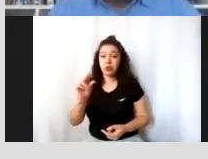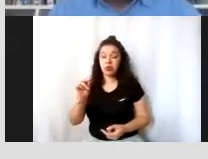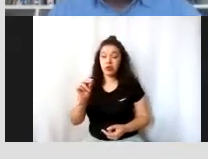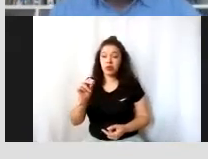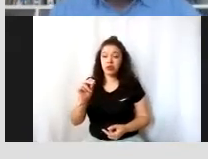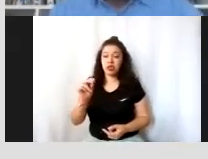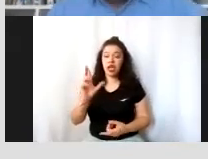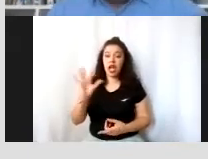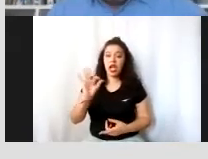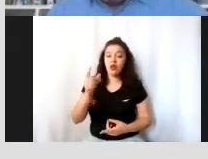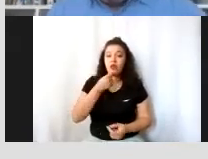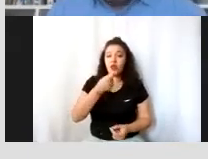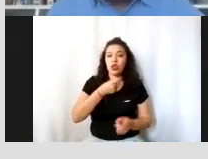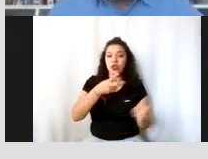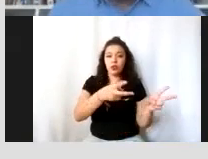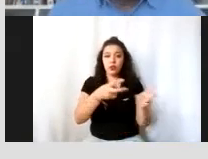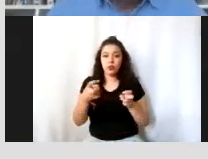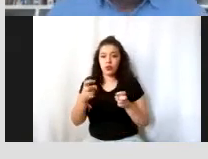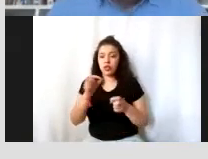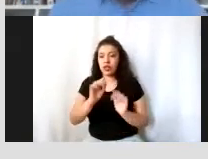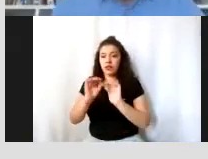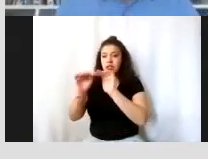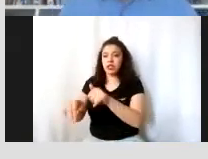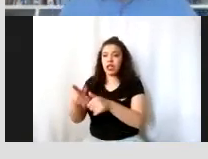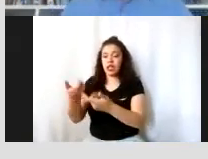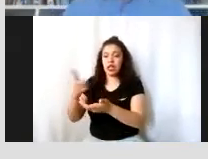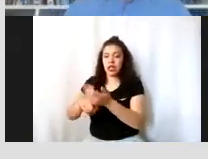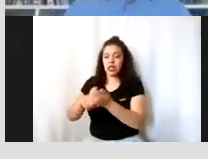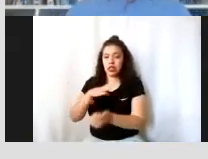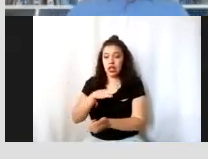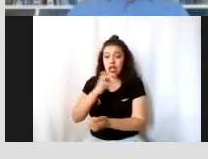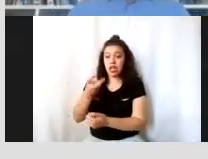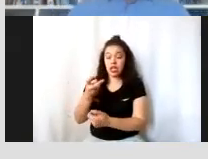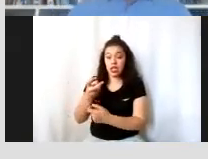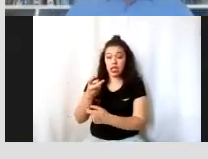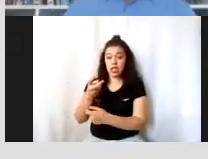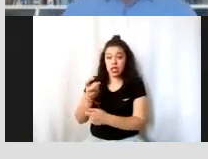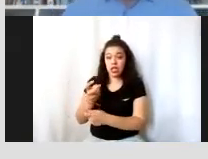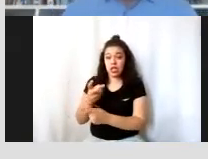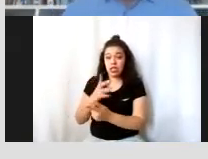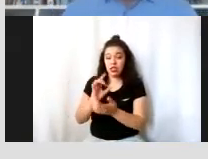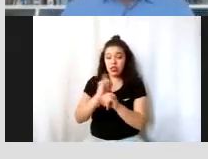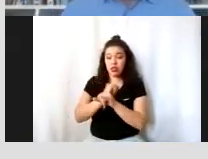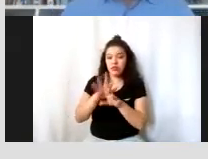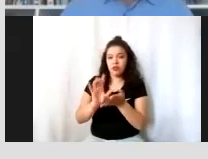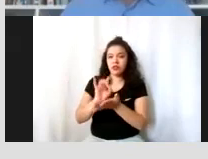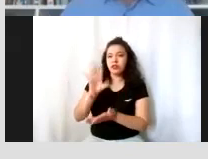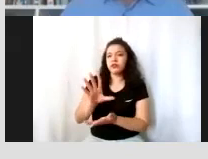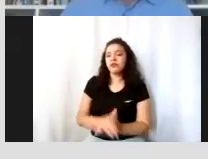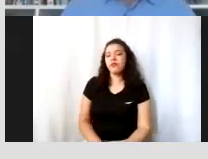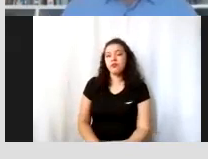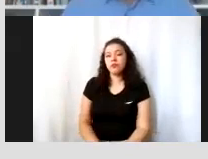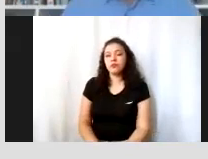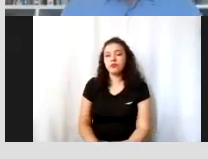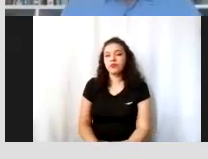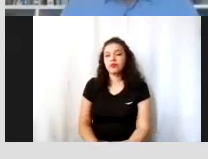sustraído de familia y está inscrito ahí, por ejemplo. ¿Tienen previstas esas transferencias? Pues es que justo referente a lo